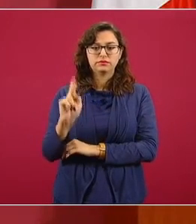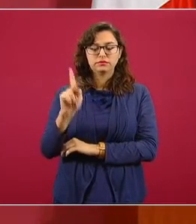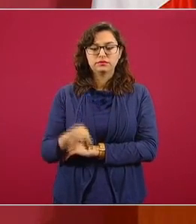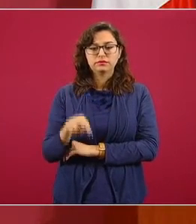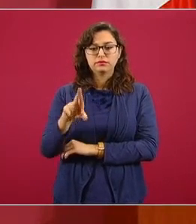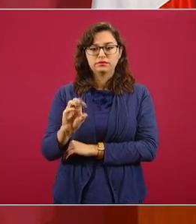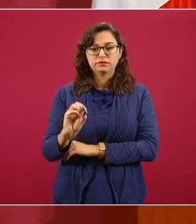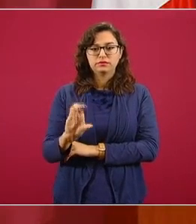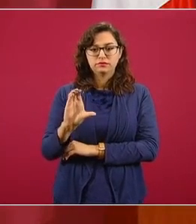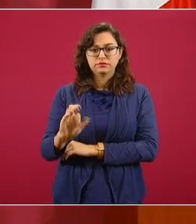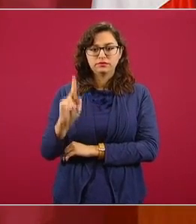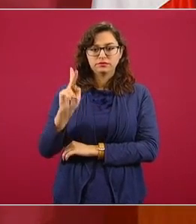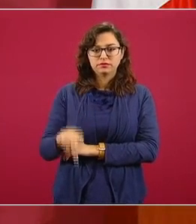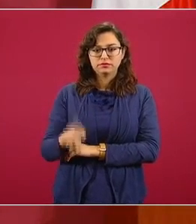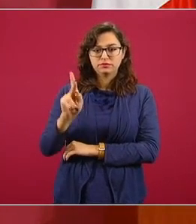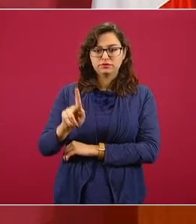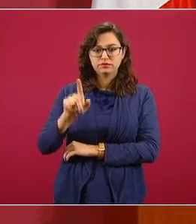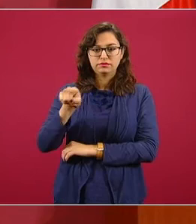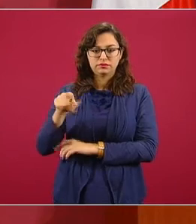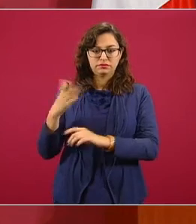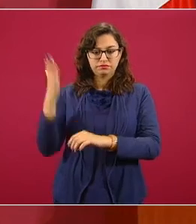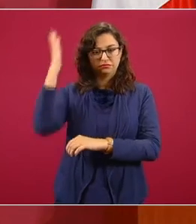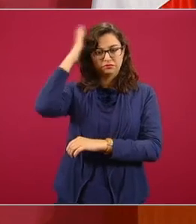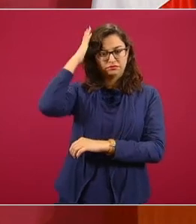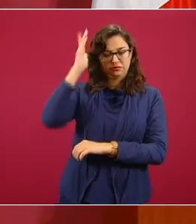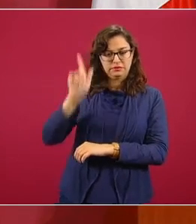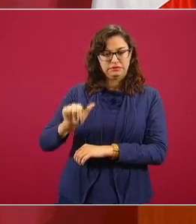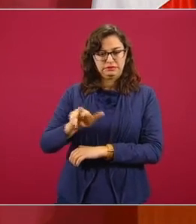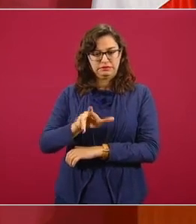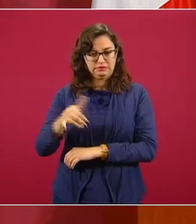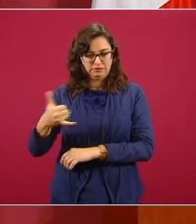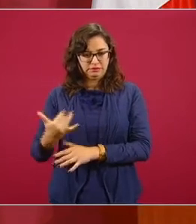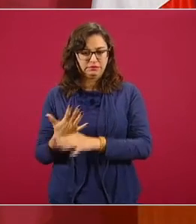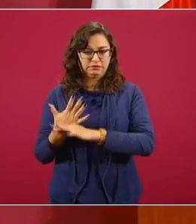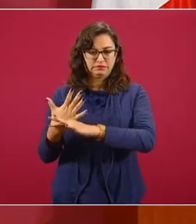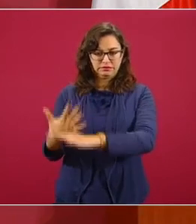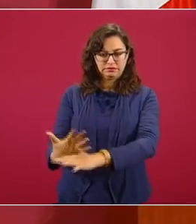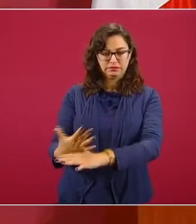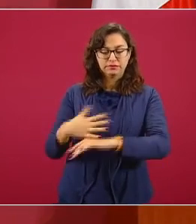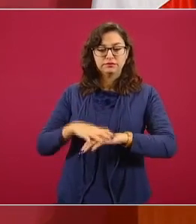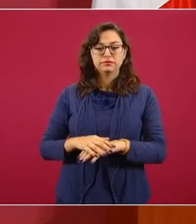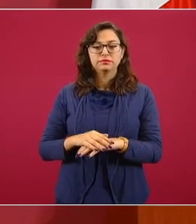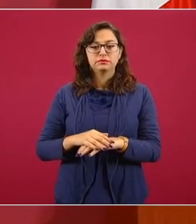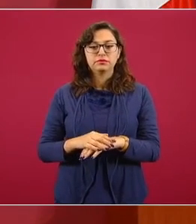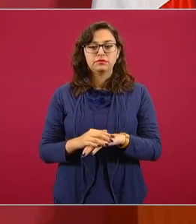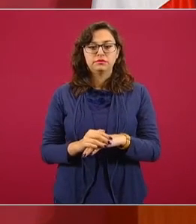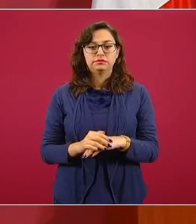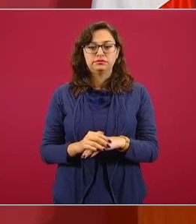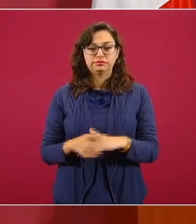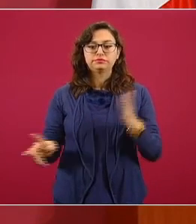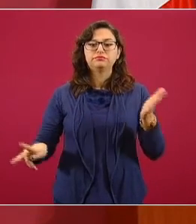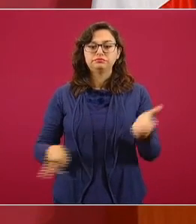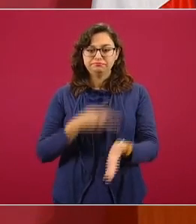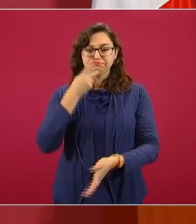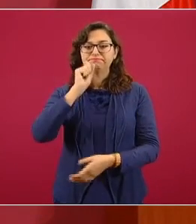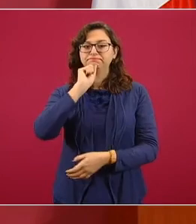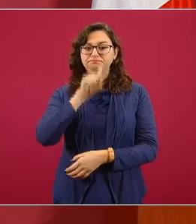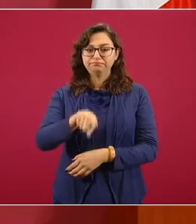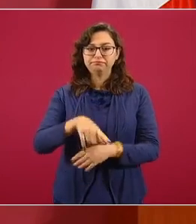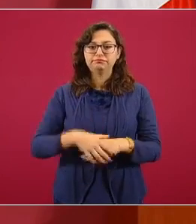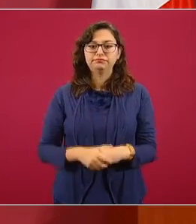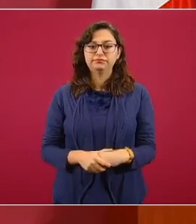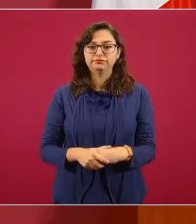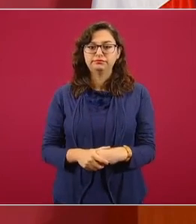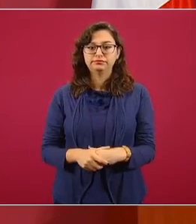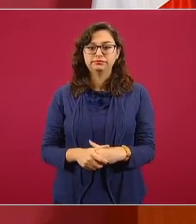dirige Larry Fink. Ya lo había dicho y reitera, este poderoso